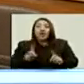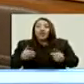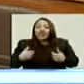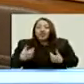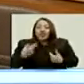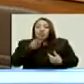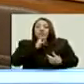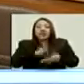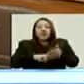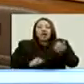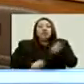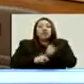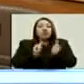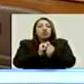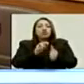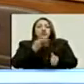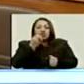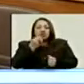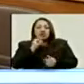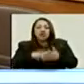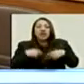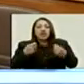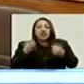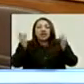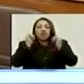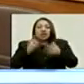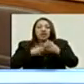un padre que solvente sus alimentos y que le dé la